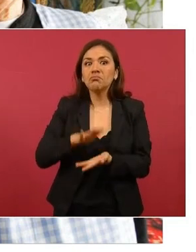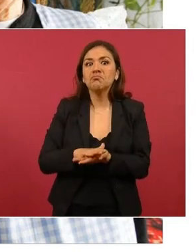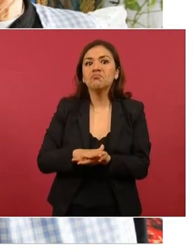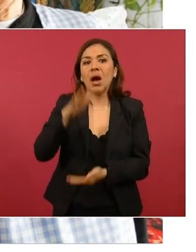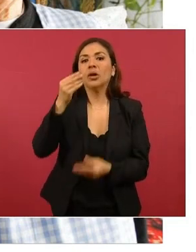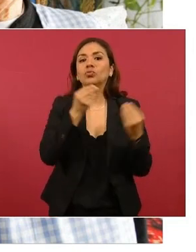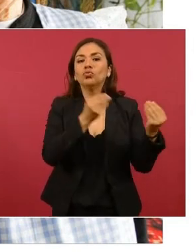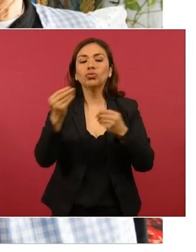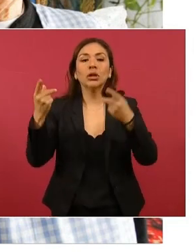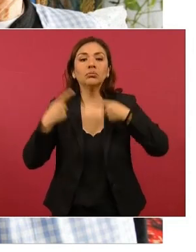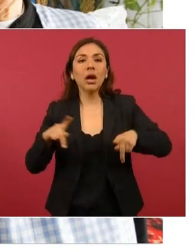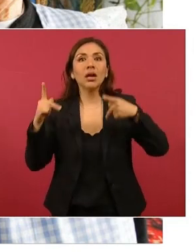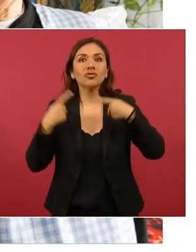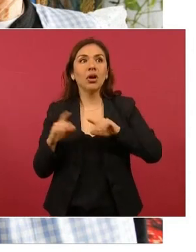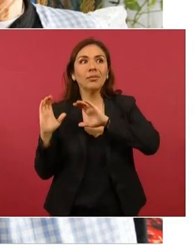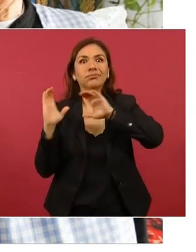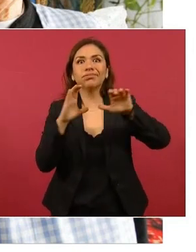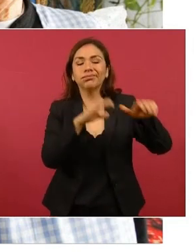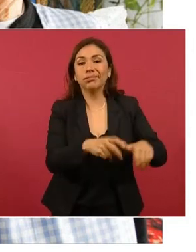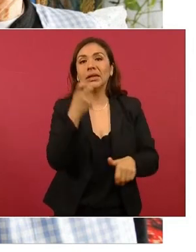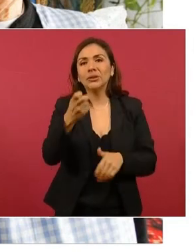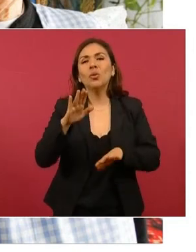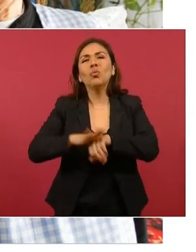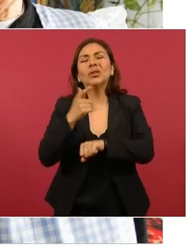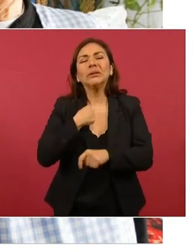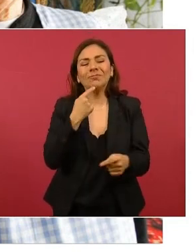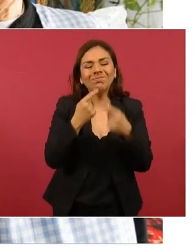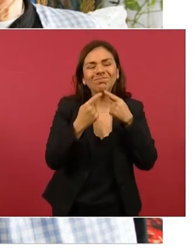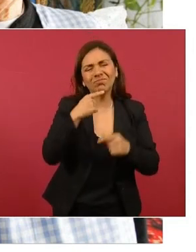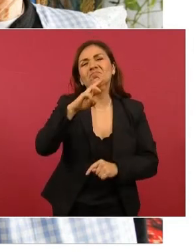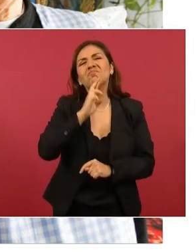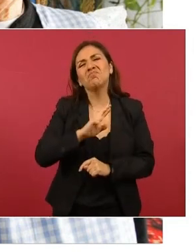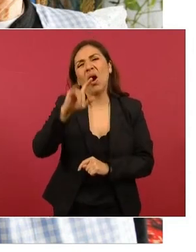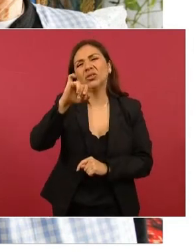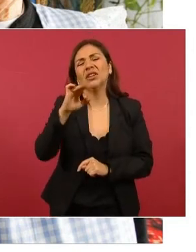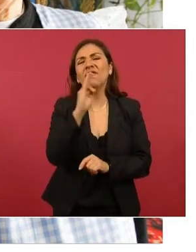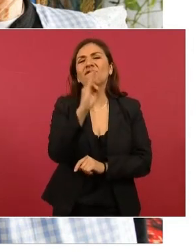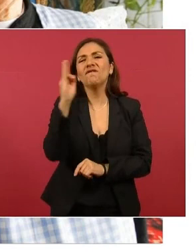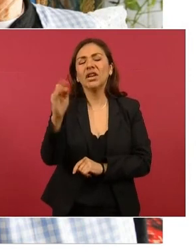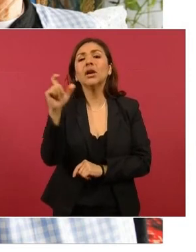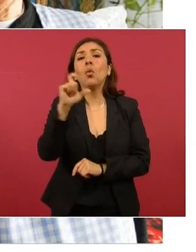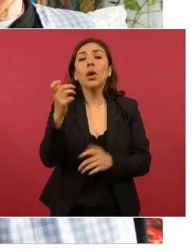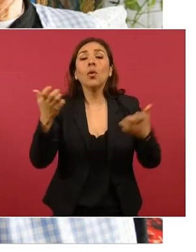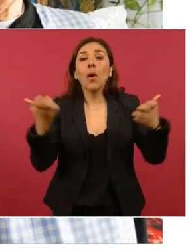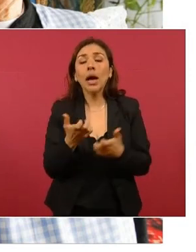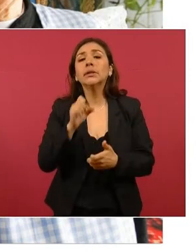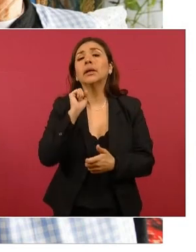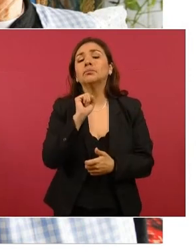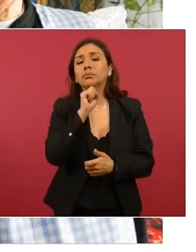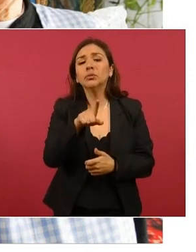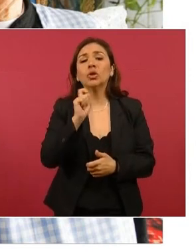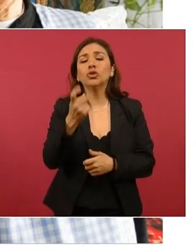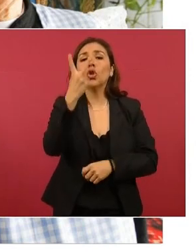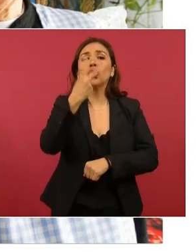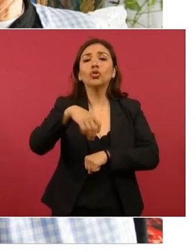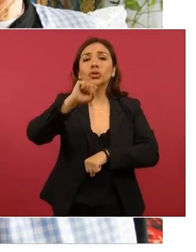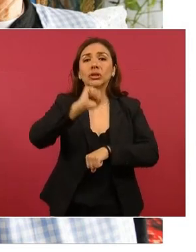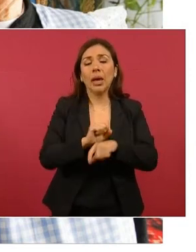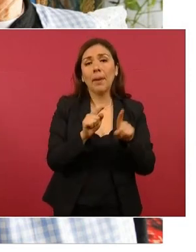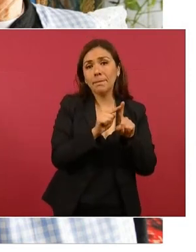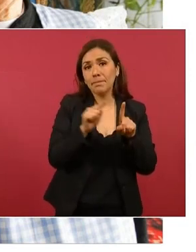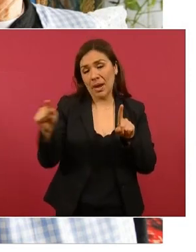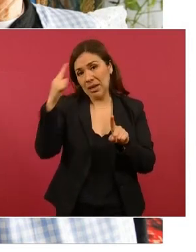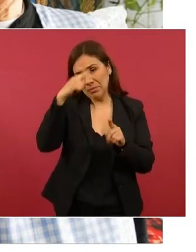más derechohabientes y por eso hemos tomado esta determinación. Se realizará a lo largo de 2 semanas